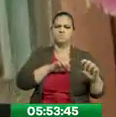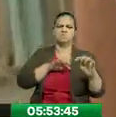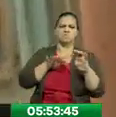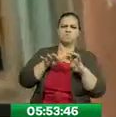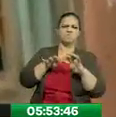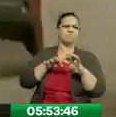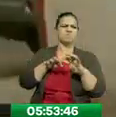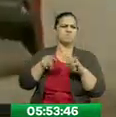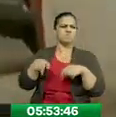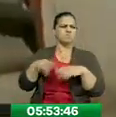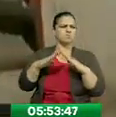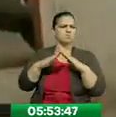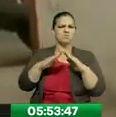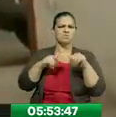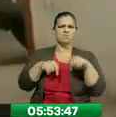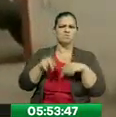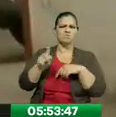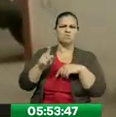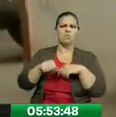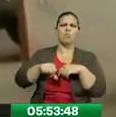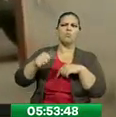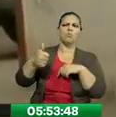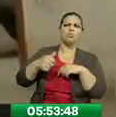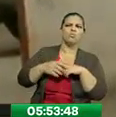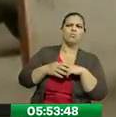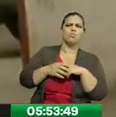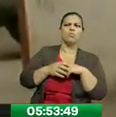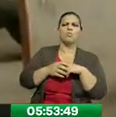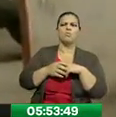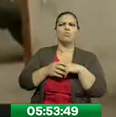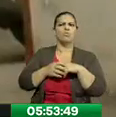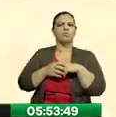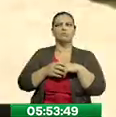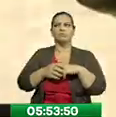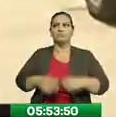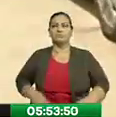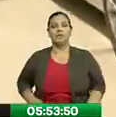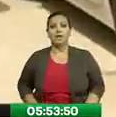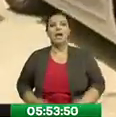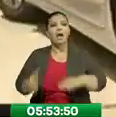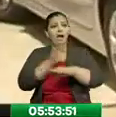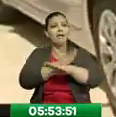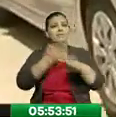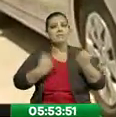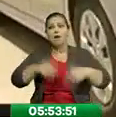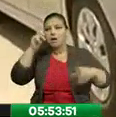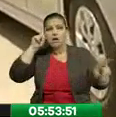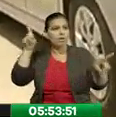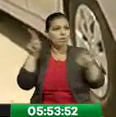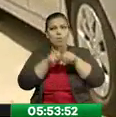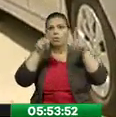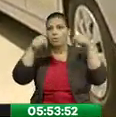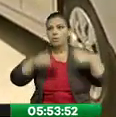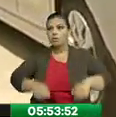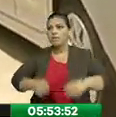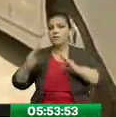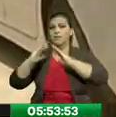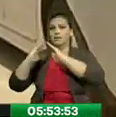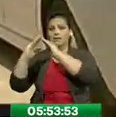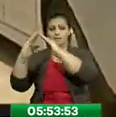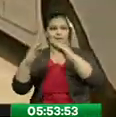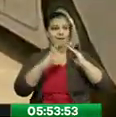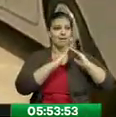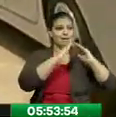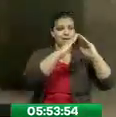para cerrar la peatonal. Sin embargo, dicen que no es suficiente. Claro, son de otros lados, de otras etapas, de las invasiones.